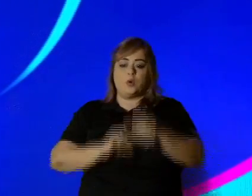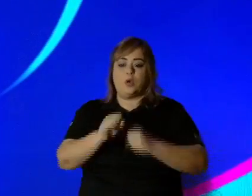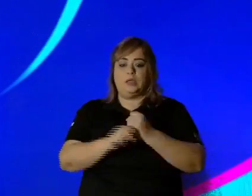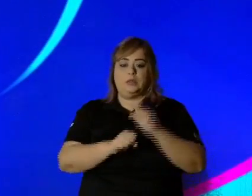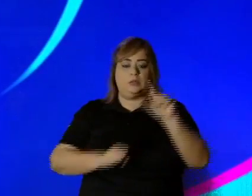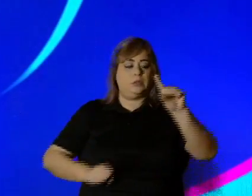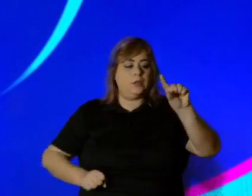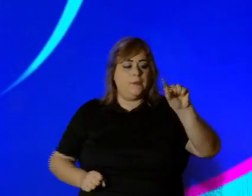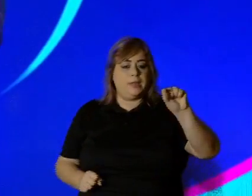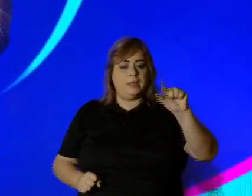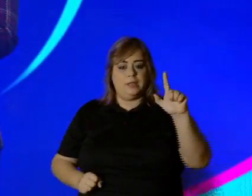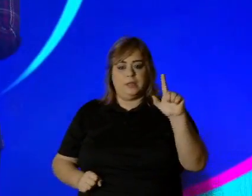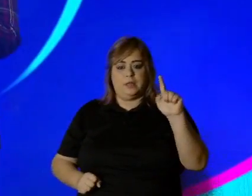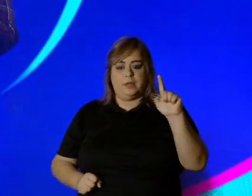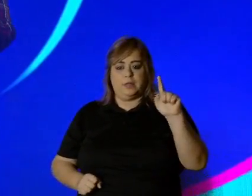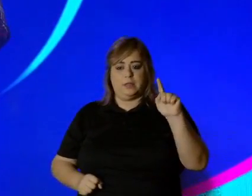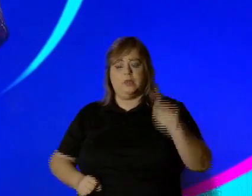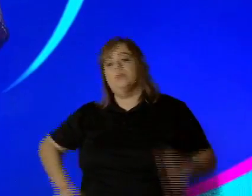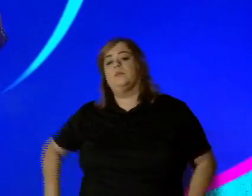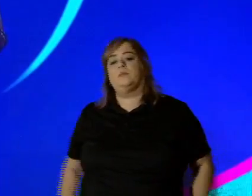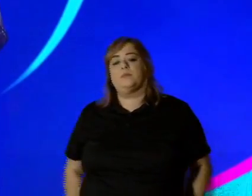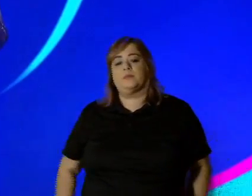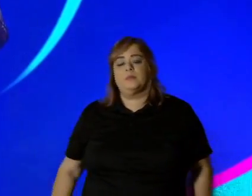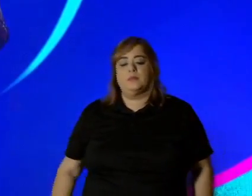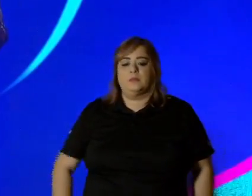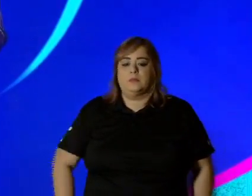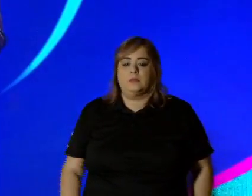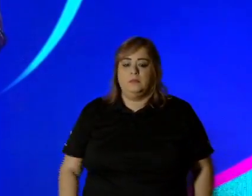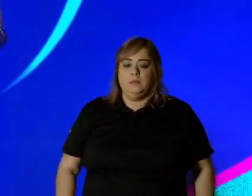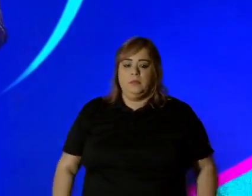el primer domingo del año